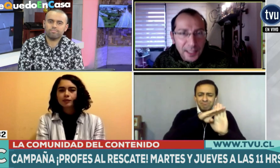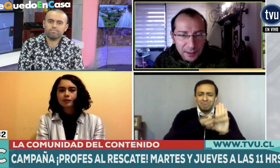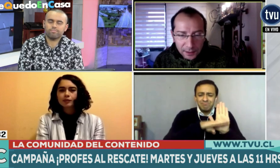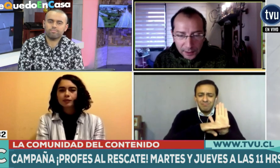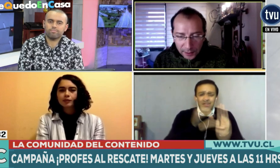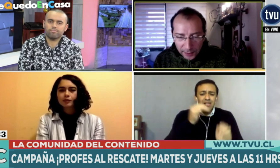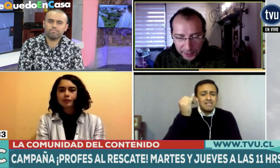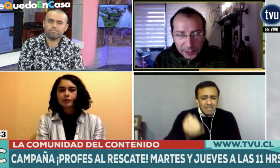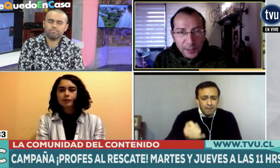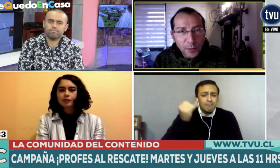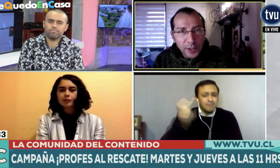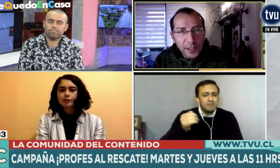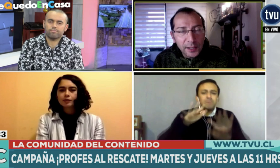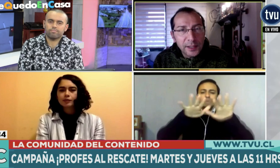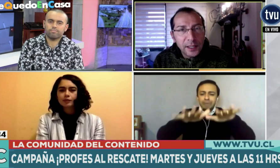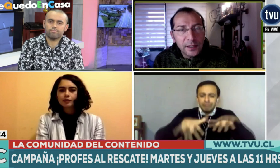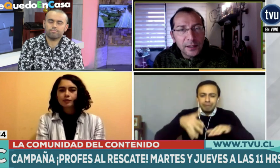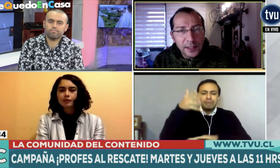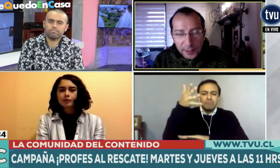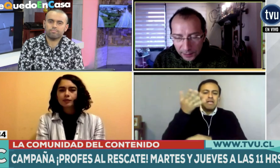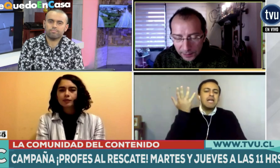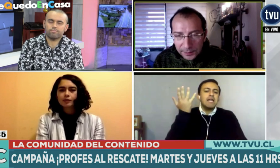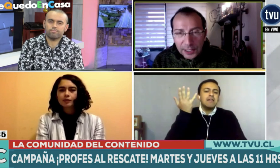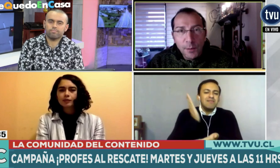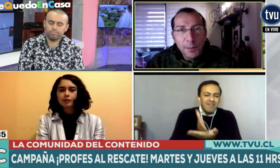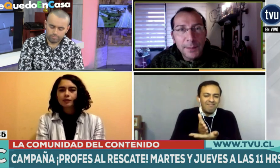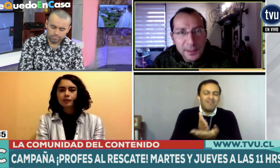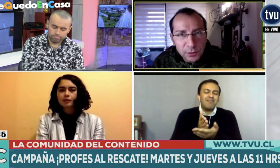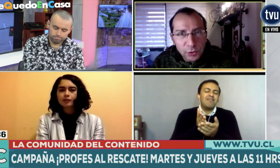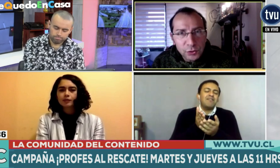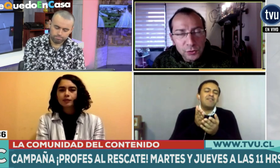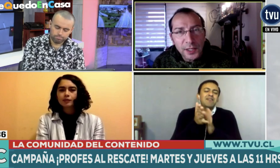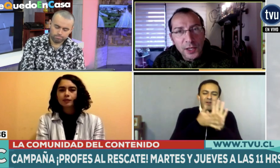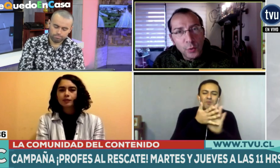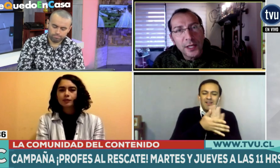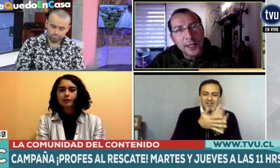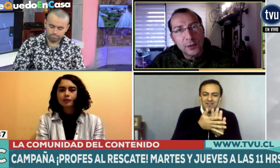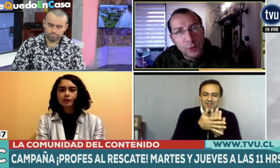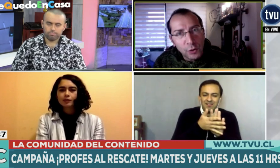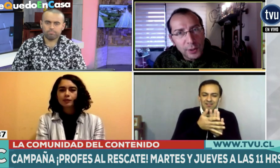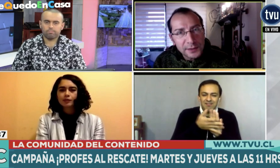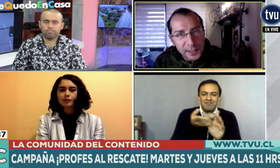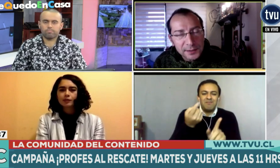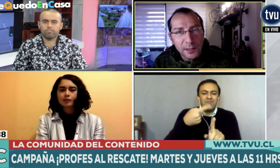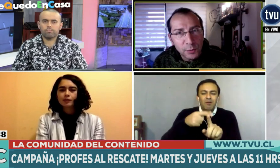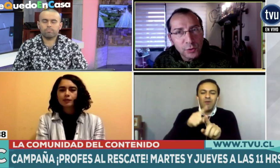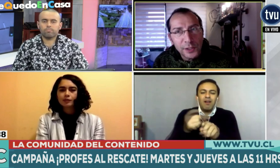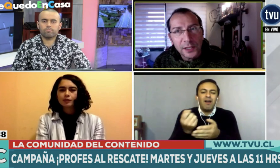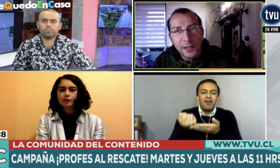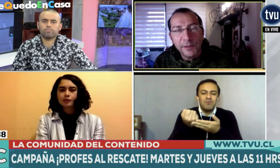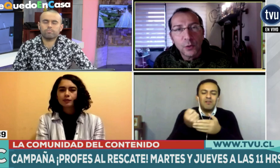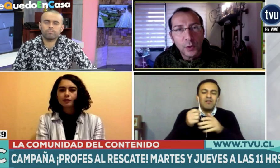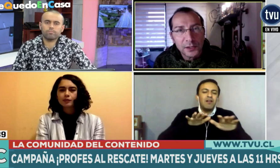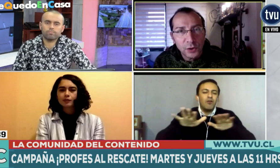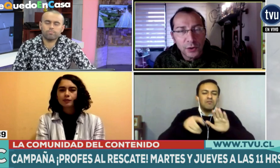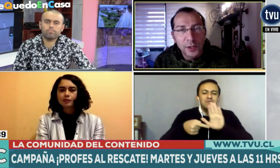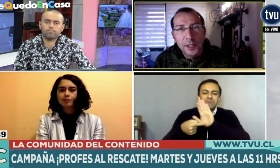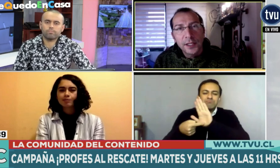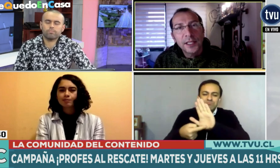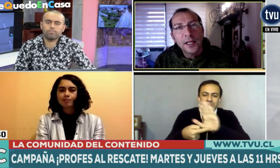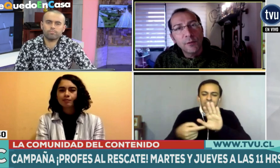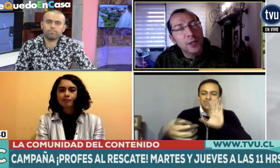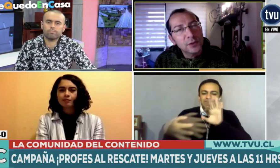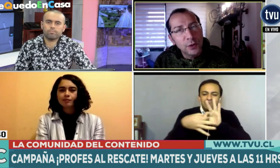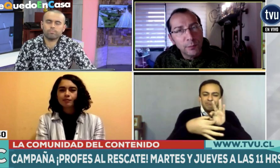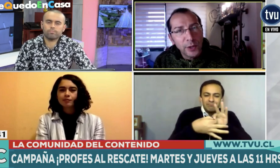organizar este tipo de complementos que ayudan a que todo lo que se hace desde el punto de vista de vinculación